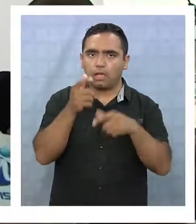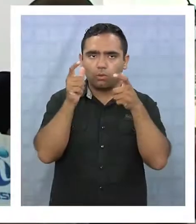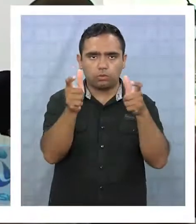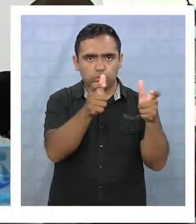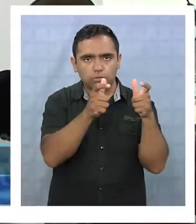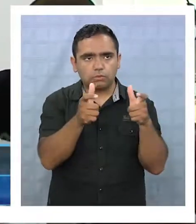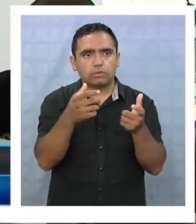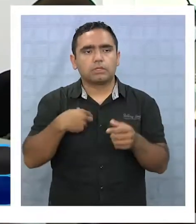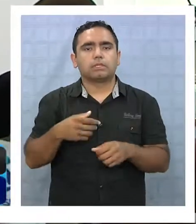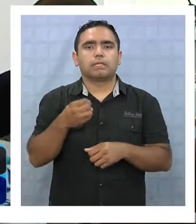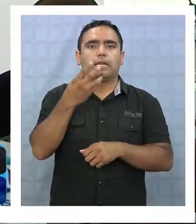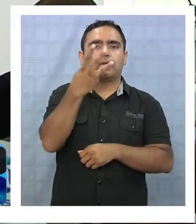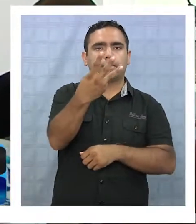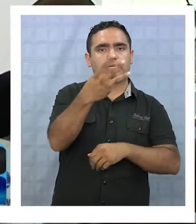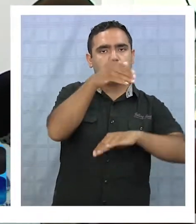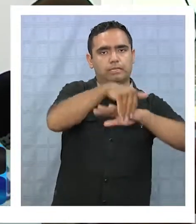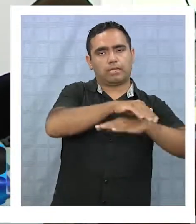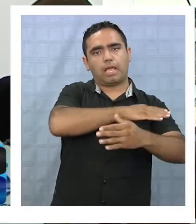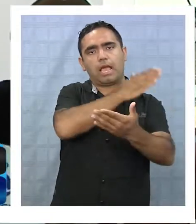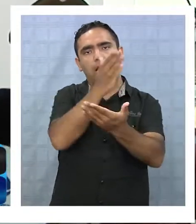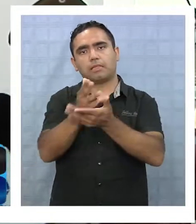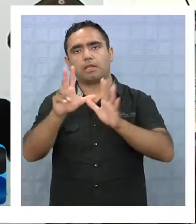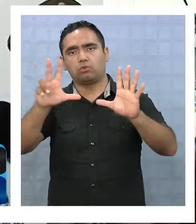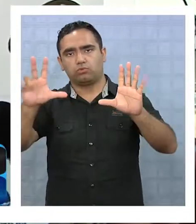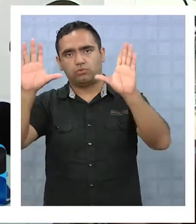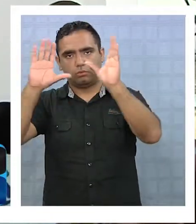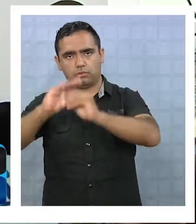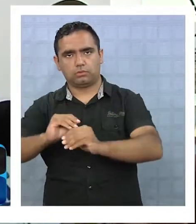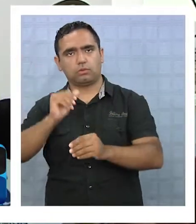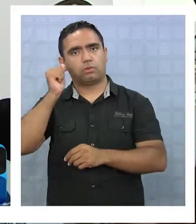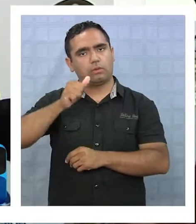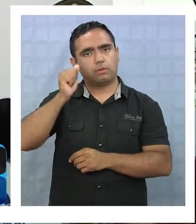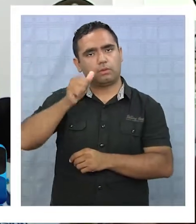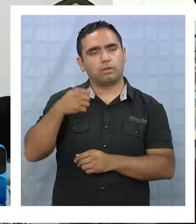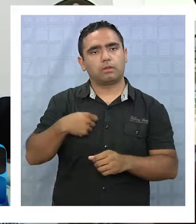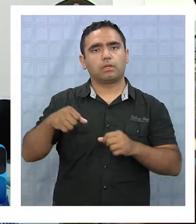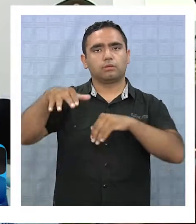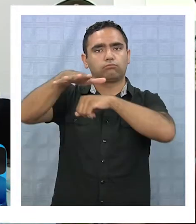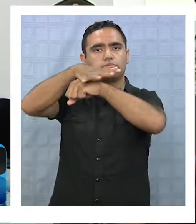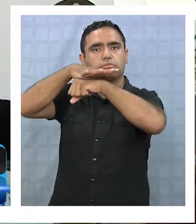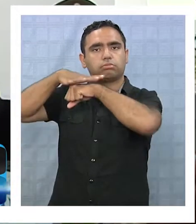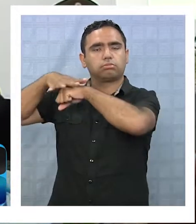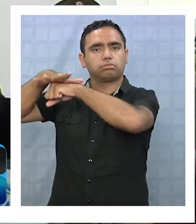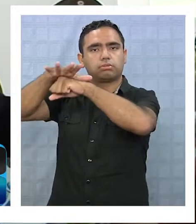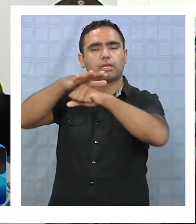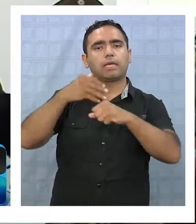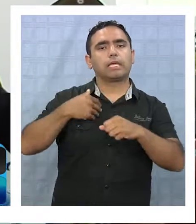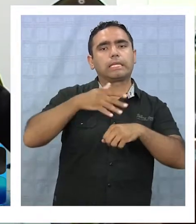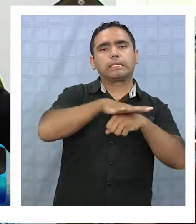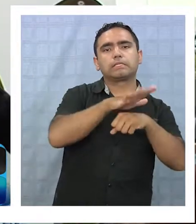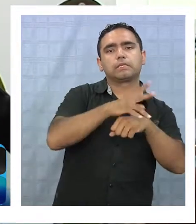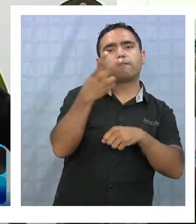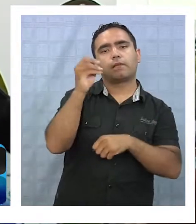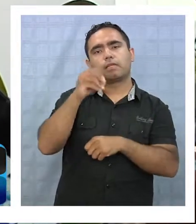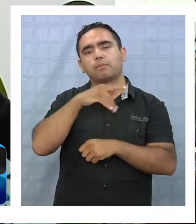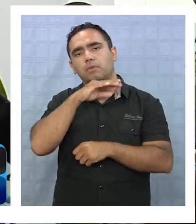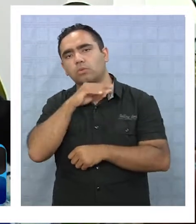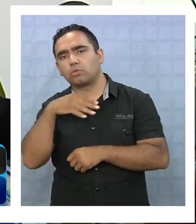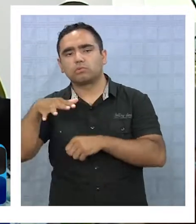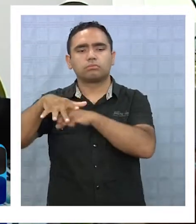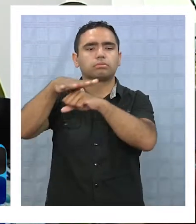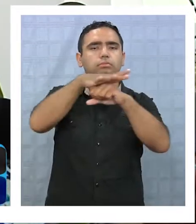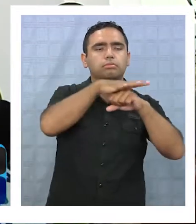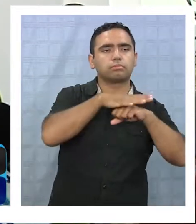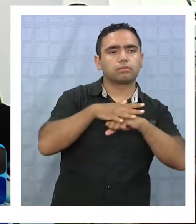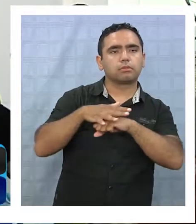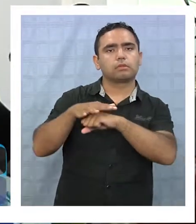15 horas hasta las 20 horas todos los días y el helicóptero va a estar con aviso de 15 a 20 minutos para emergencia y estar en la cuarta